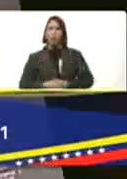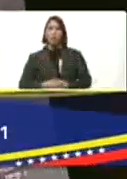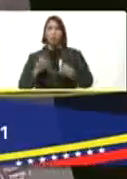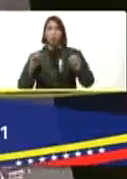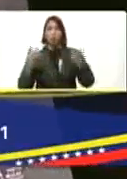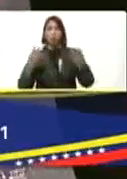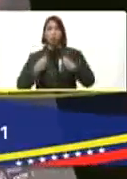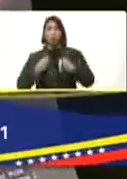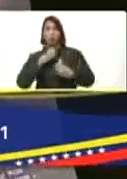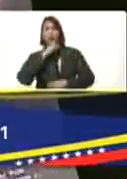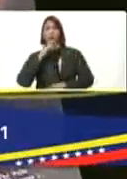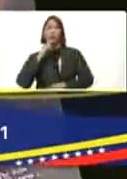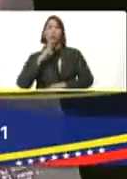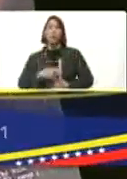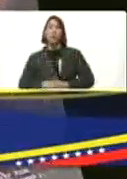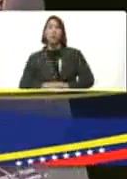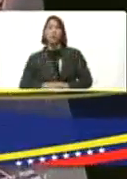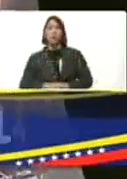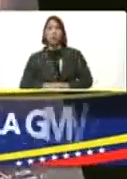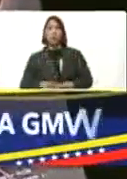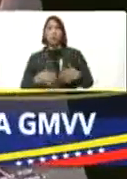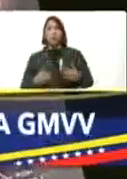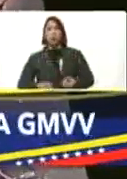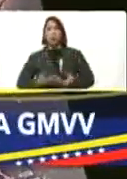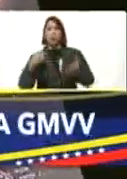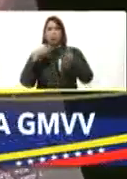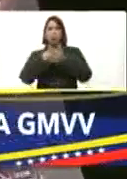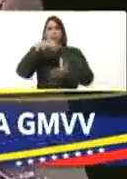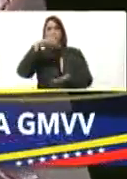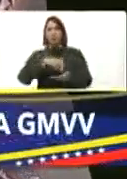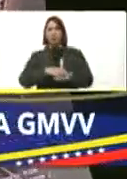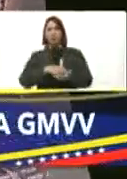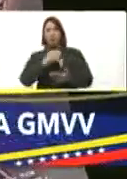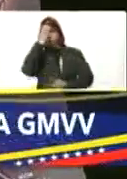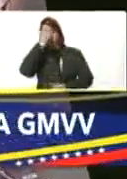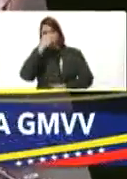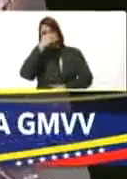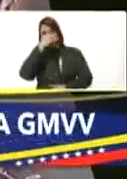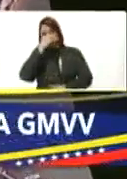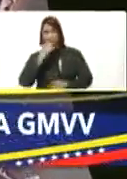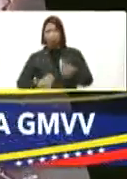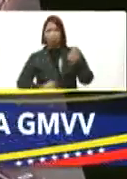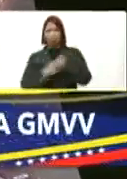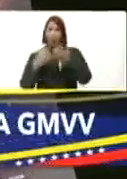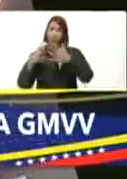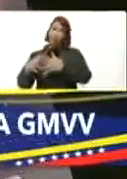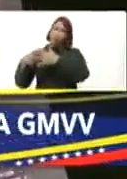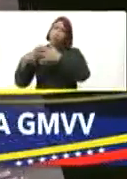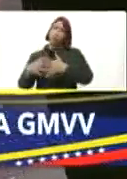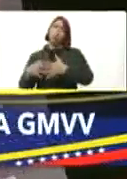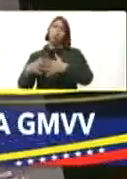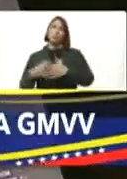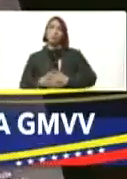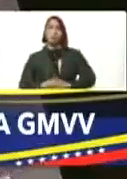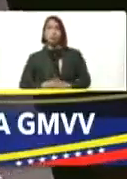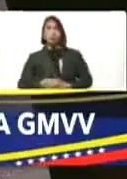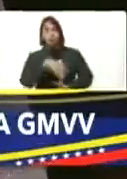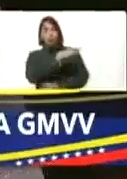salvamos la vida de Evo Morales cuando le dieron el golpe de Estado fascista, apoyado por Estados Unidos y la